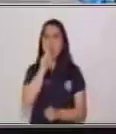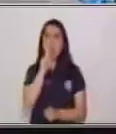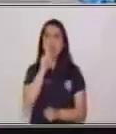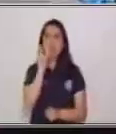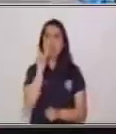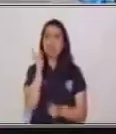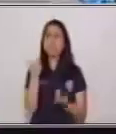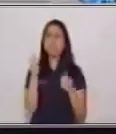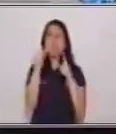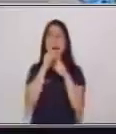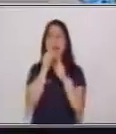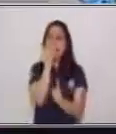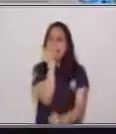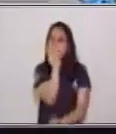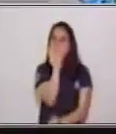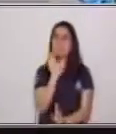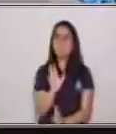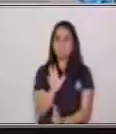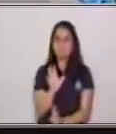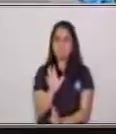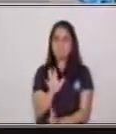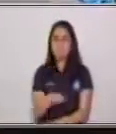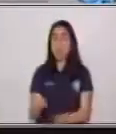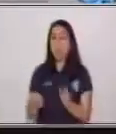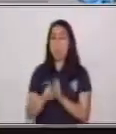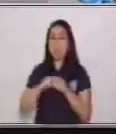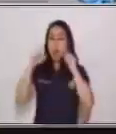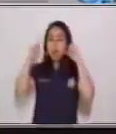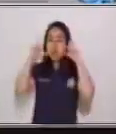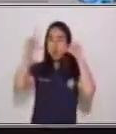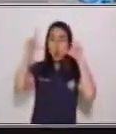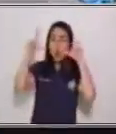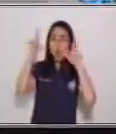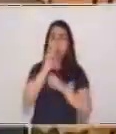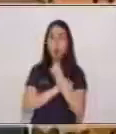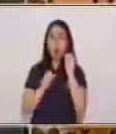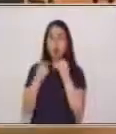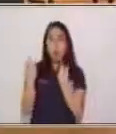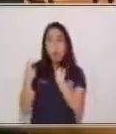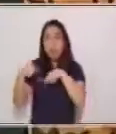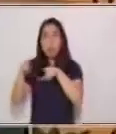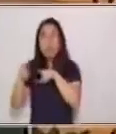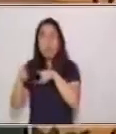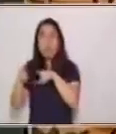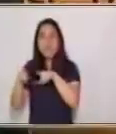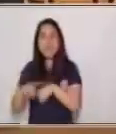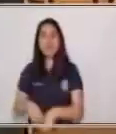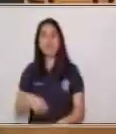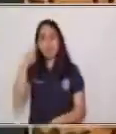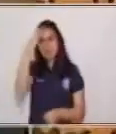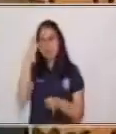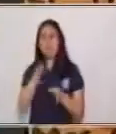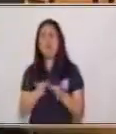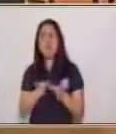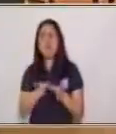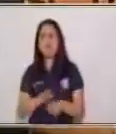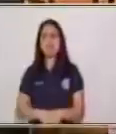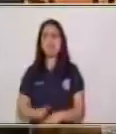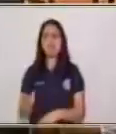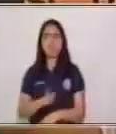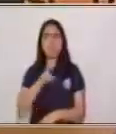monosílabos. Sol, fui, fe, Luis, de,